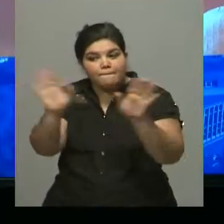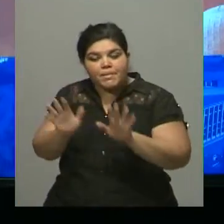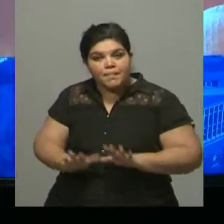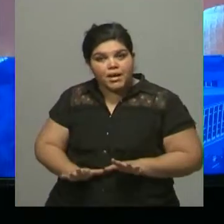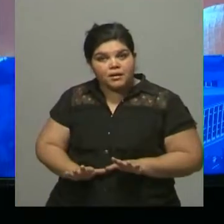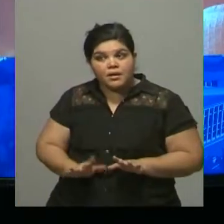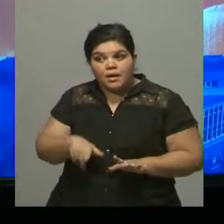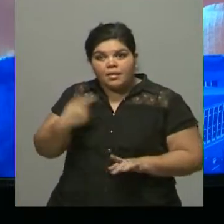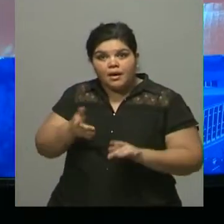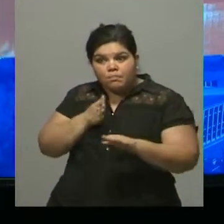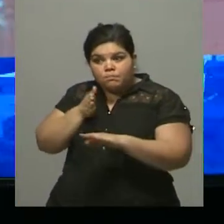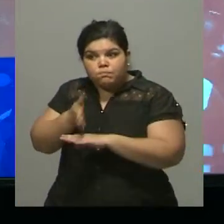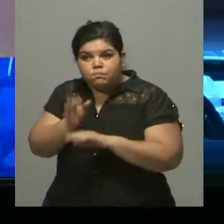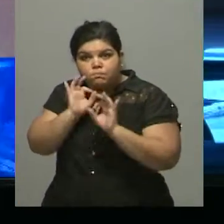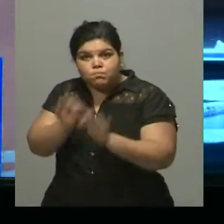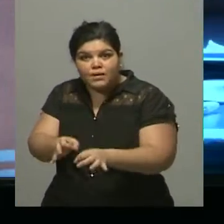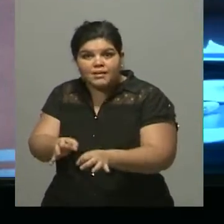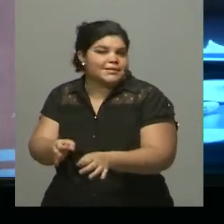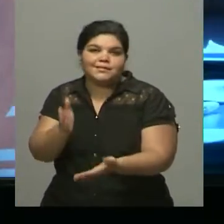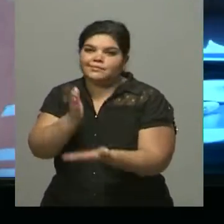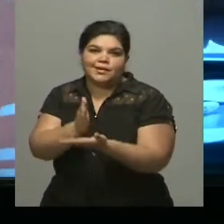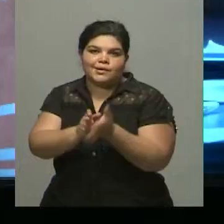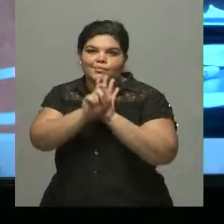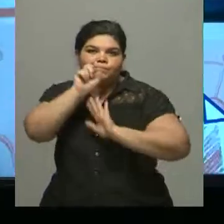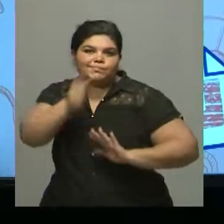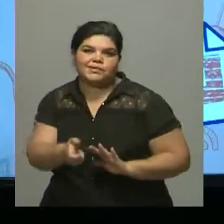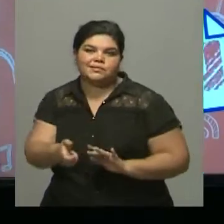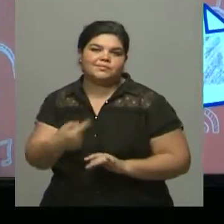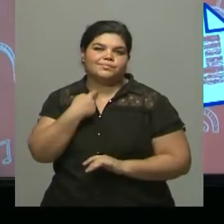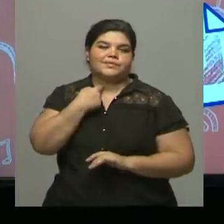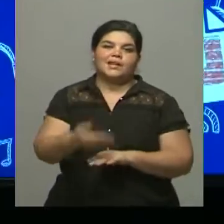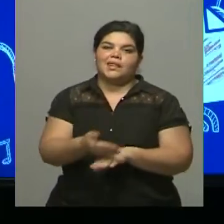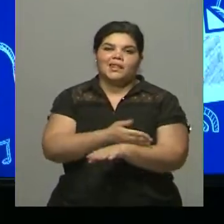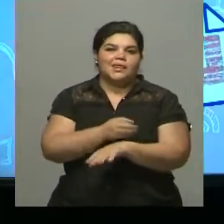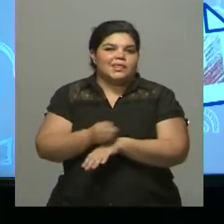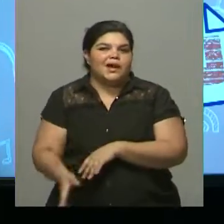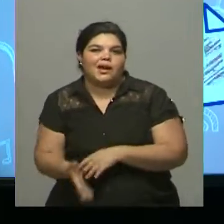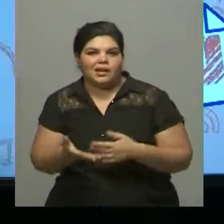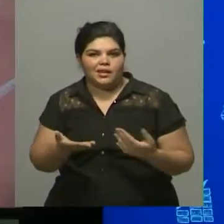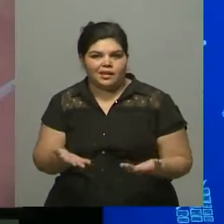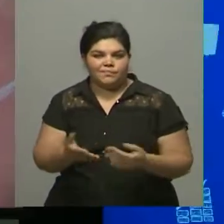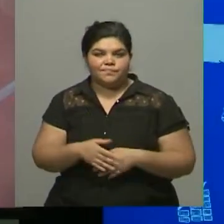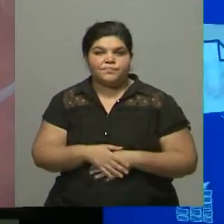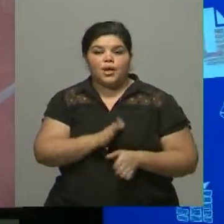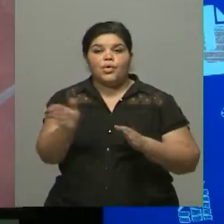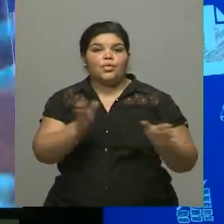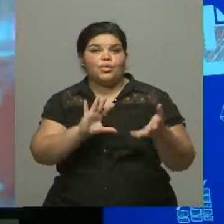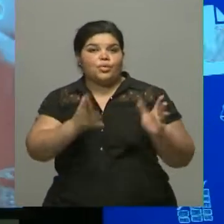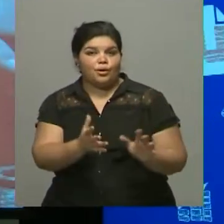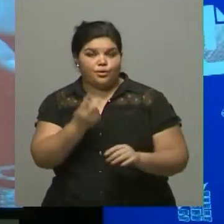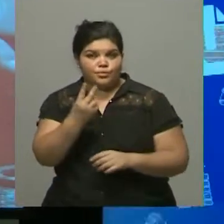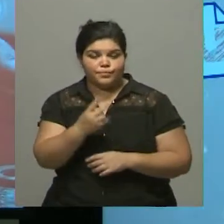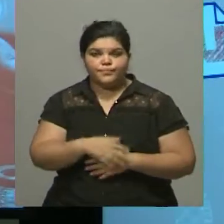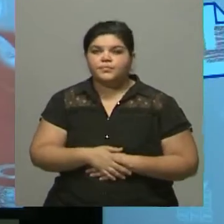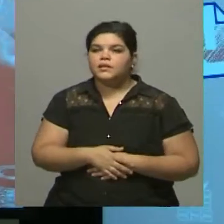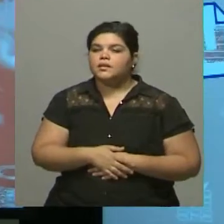llegamos a esas situaciones normalmente es porque ya hay un derecho vulnerado. Ahí tenemos un gran desafío. Esas son las dos instancias que ejecutamos. Claro, y el aporte que hace la